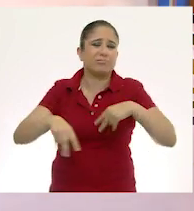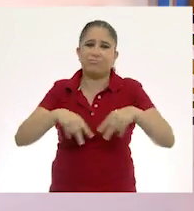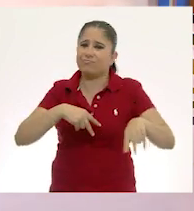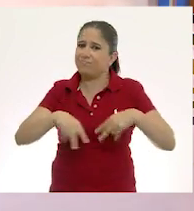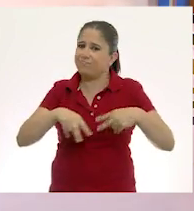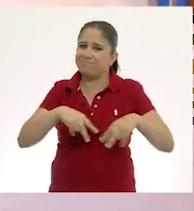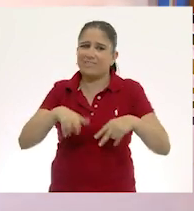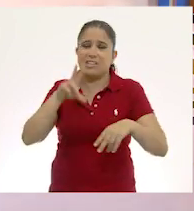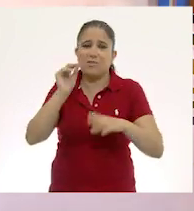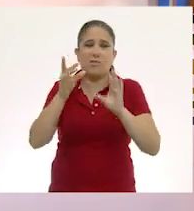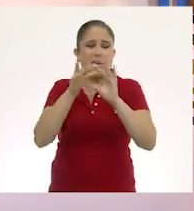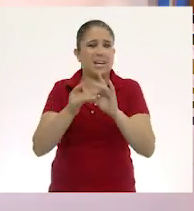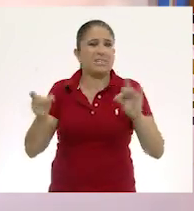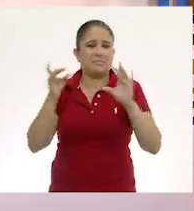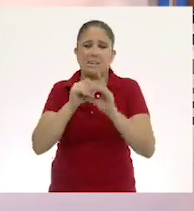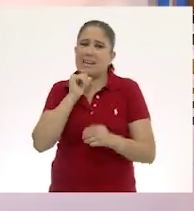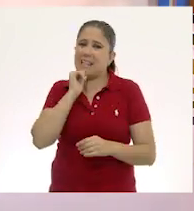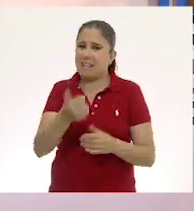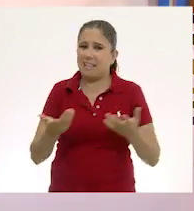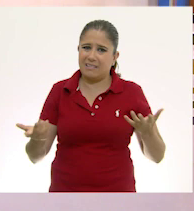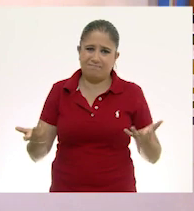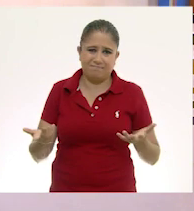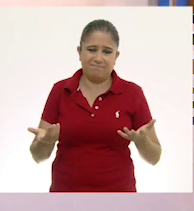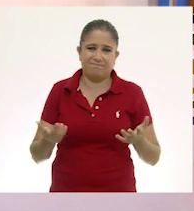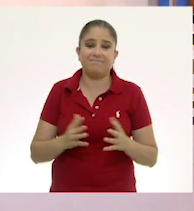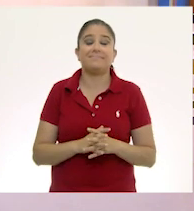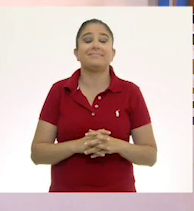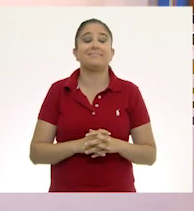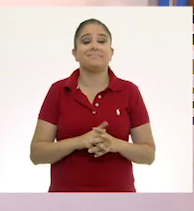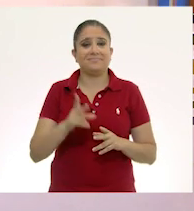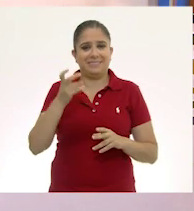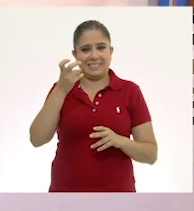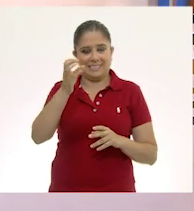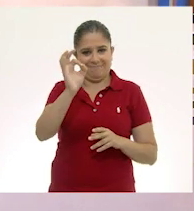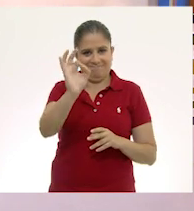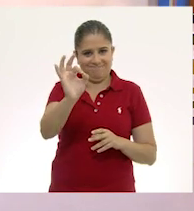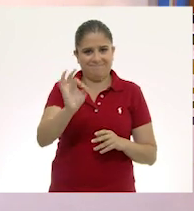no explicó correctamente. Ajá.